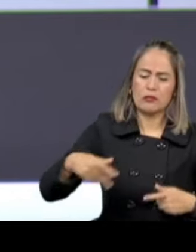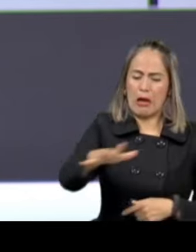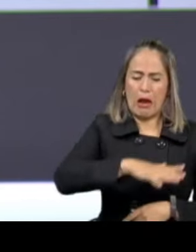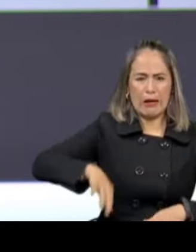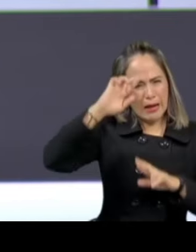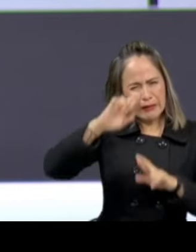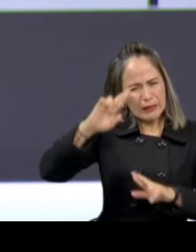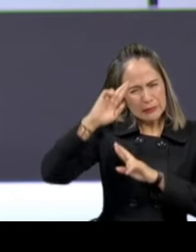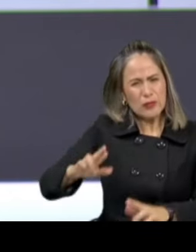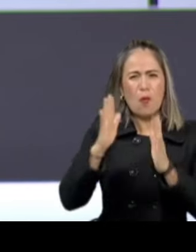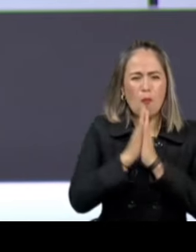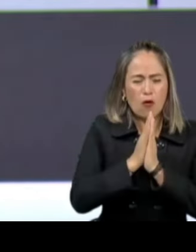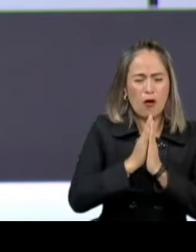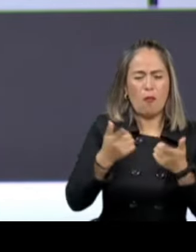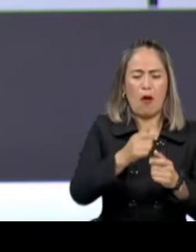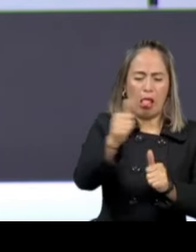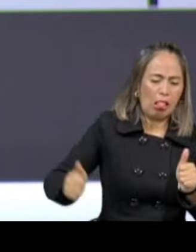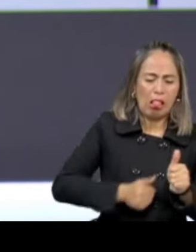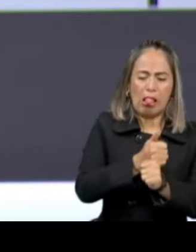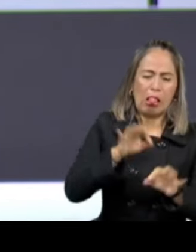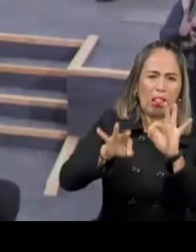saque ya las manos de esta